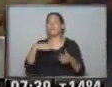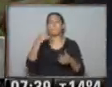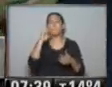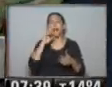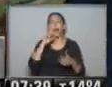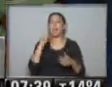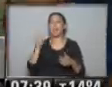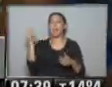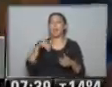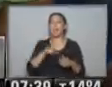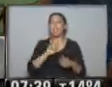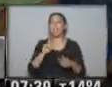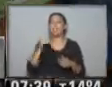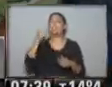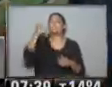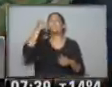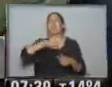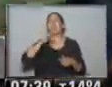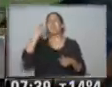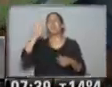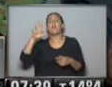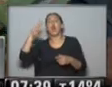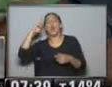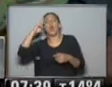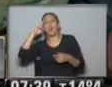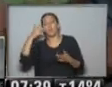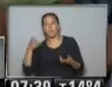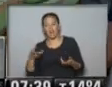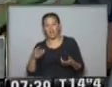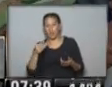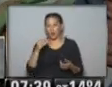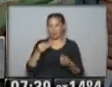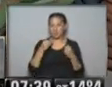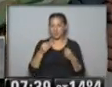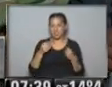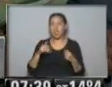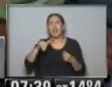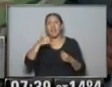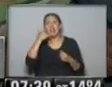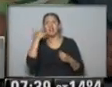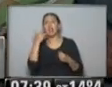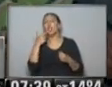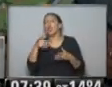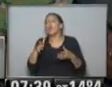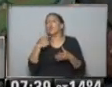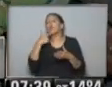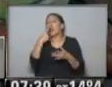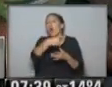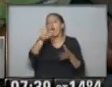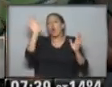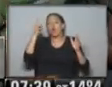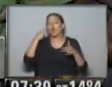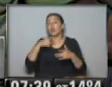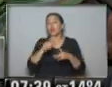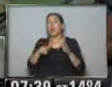Macri nos hizo presente y llamó de Brasil que estaba ocupado. Santilli nos atendió por teléfono y nos dijo que nos arreglemos como podíamos y que no salgamos